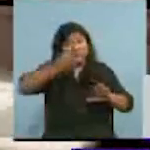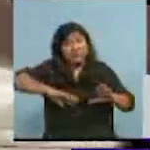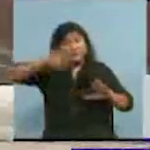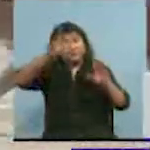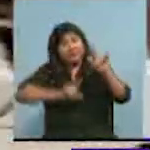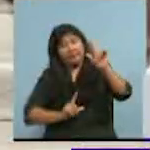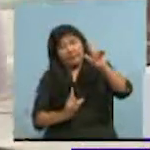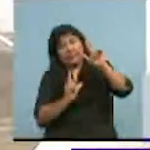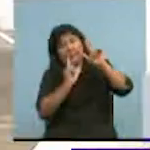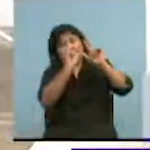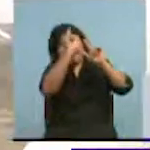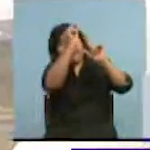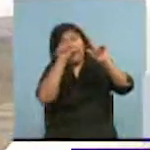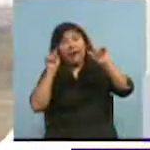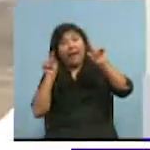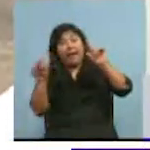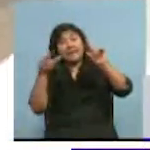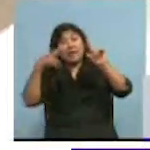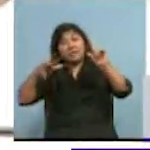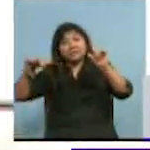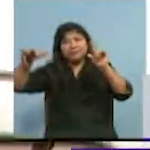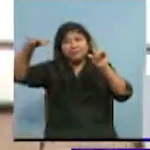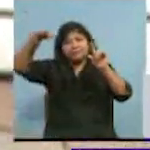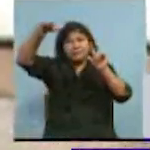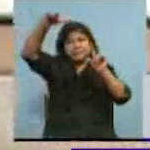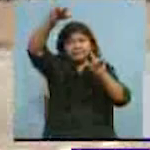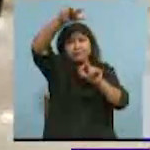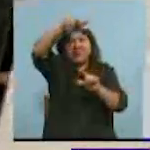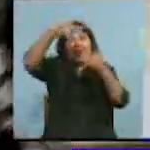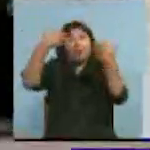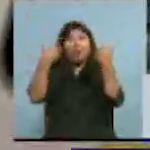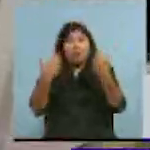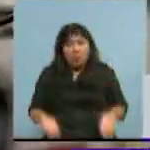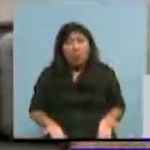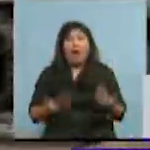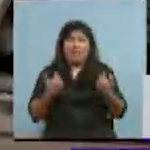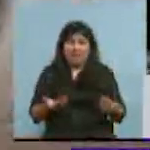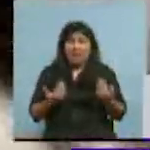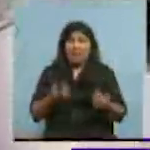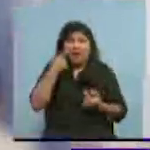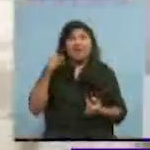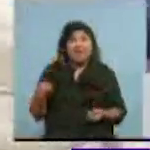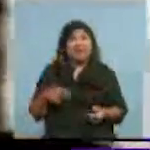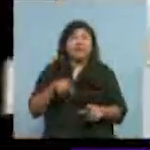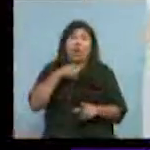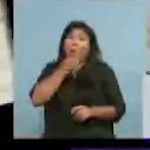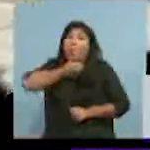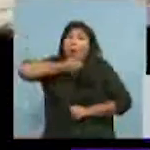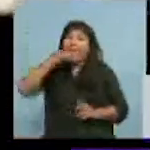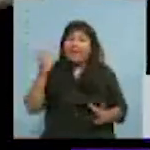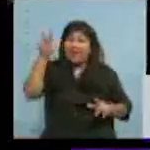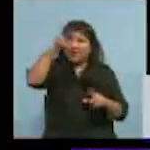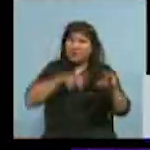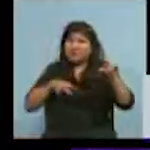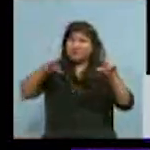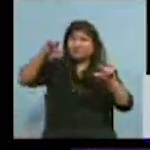comprometía, digamos, el tema de que no puede ser cualquier helicóptero, sino un helicóptero que pueda alcanzar la altitud de los cerros que hay acá en